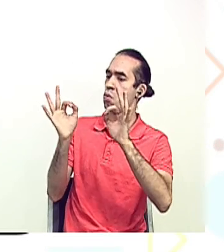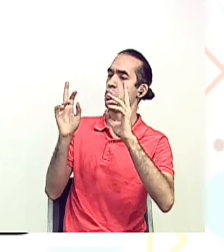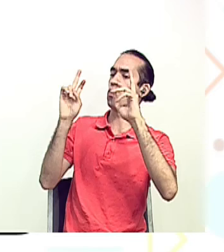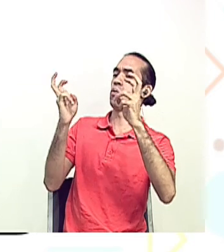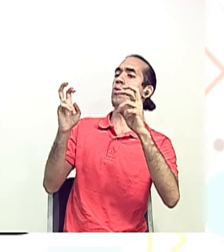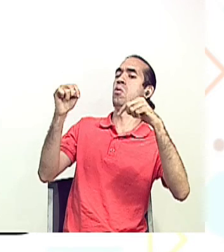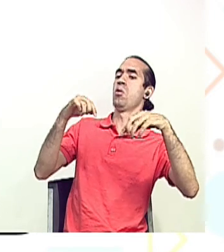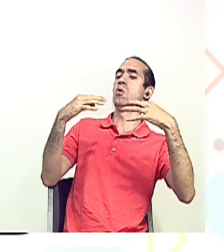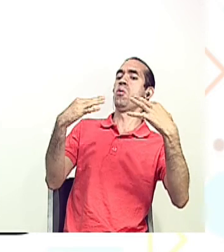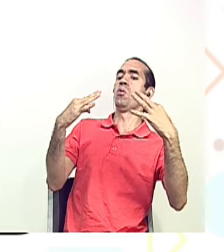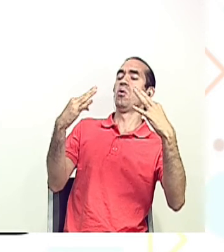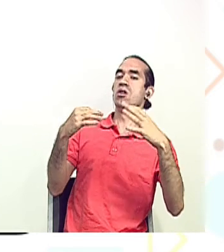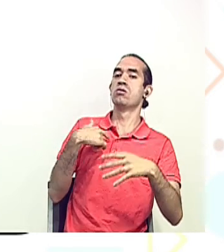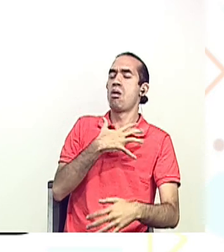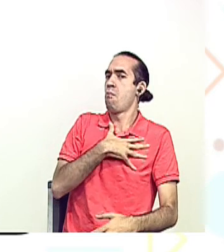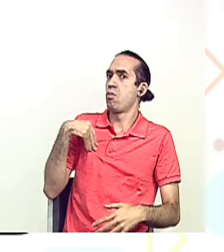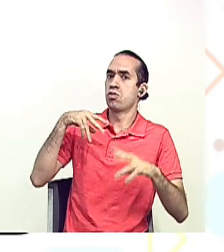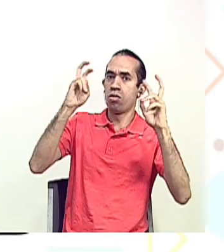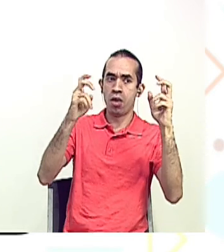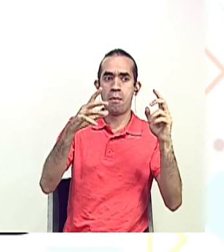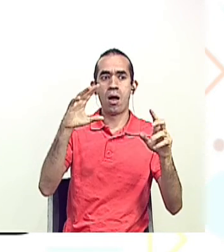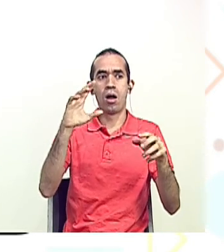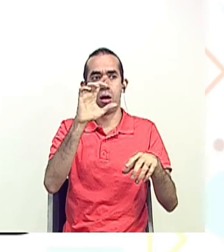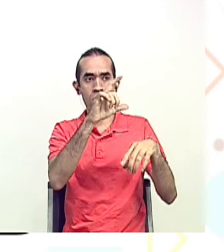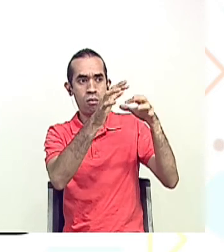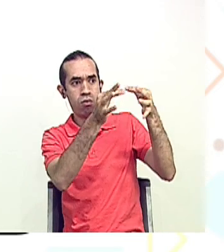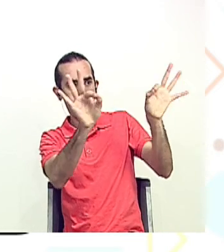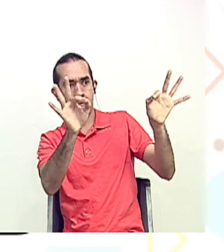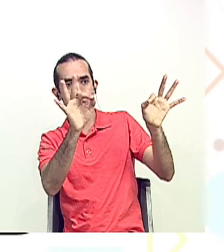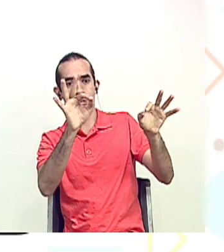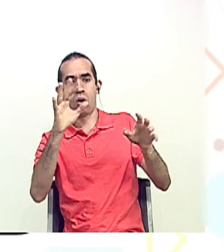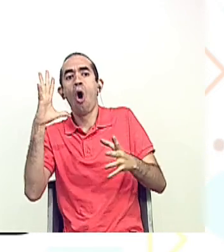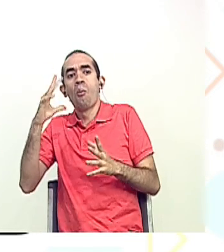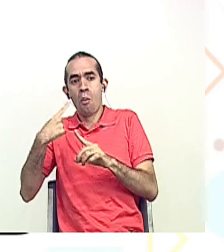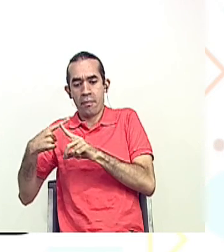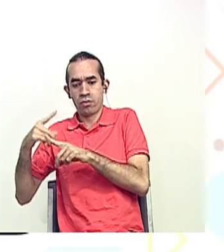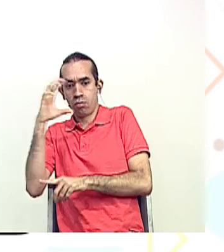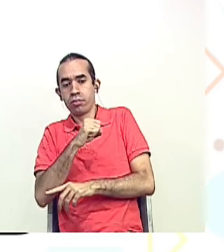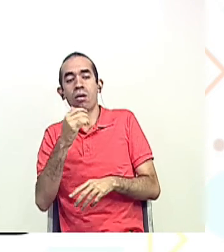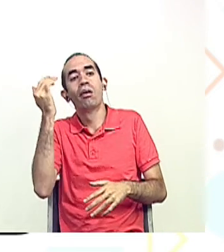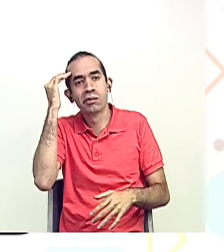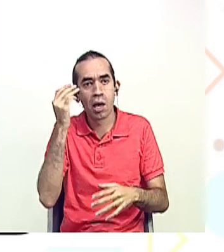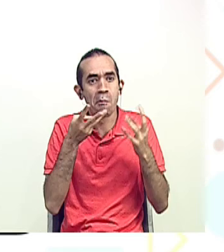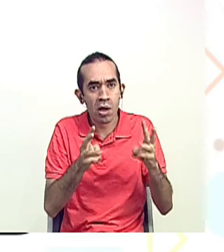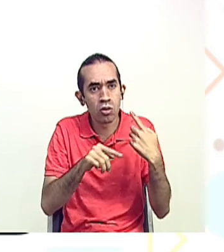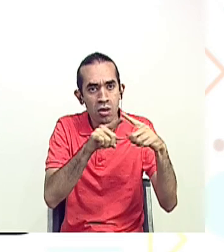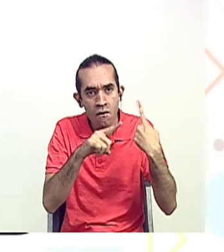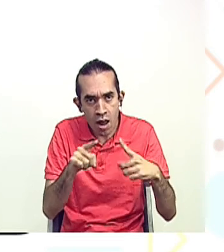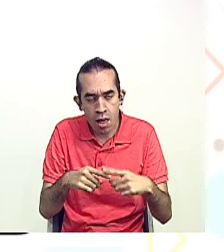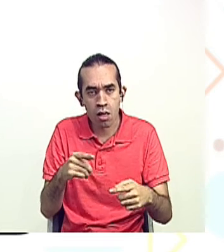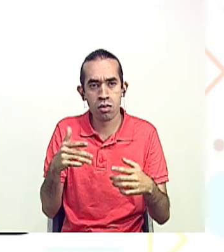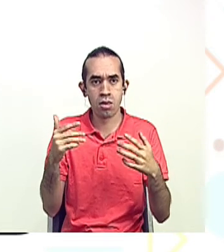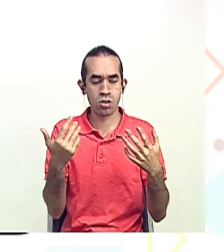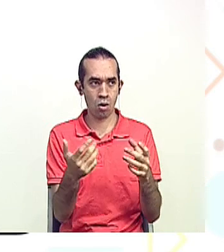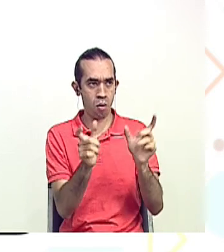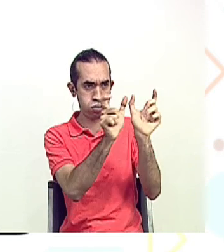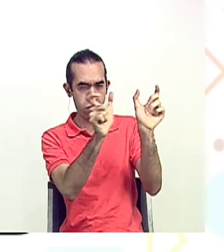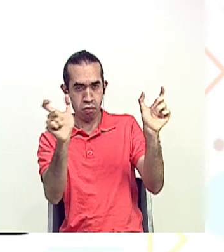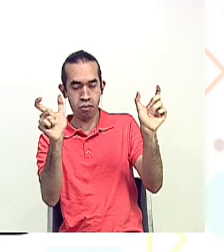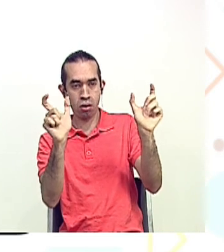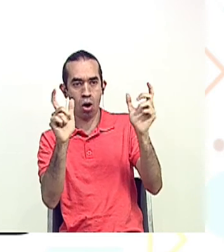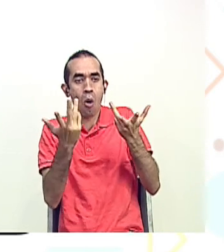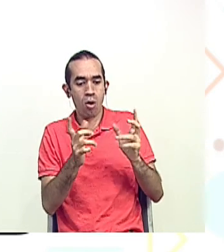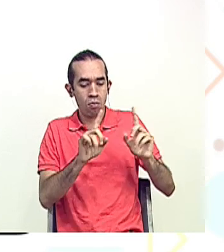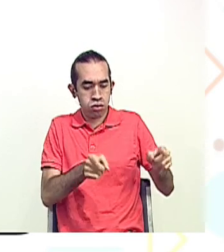hoy. Me encantó esto de la factorización y conocer que hay varios métodos para poder factorizar una expresión algebraica.